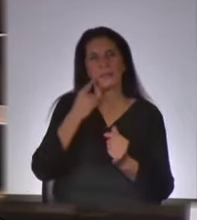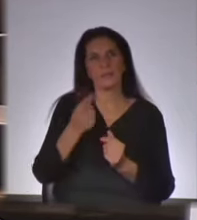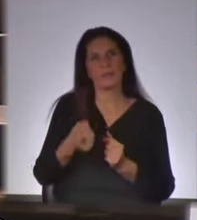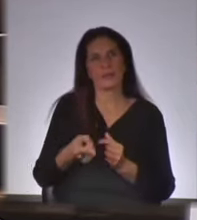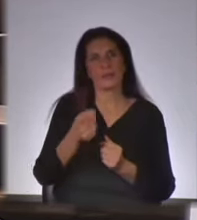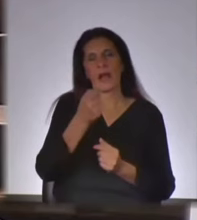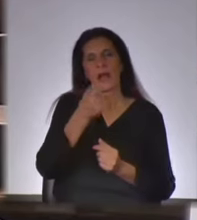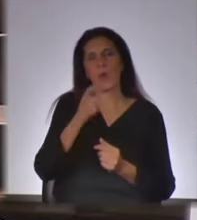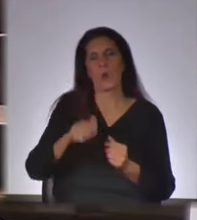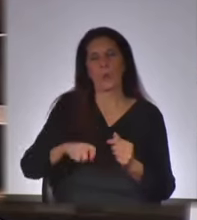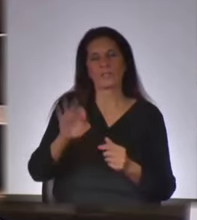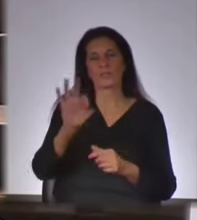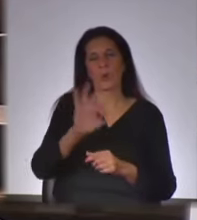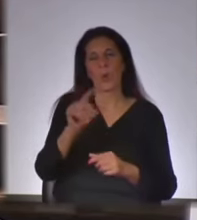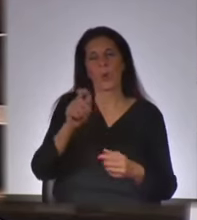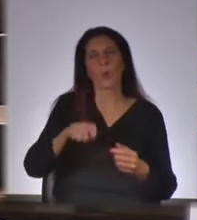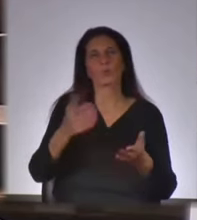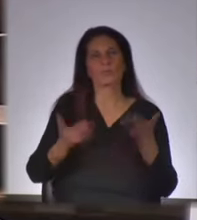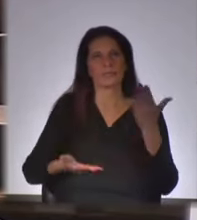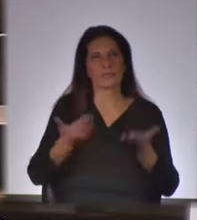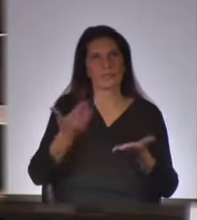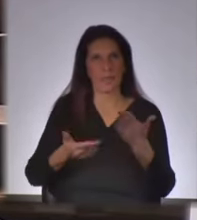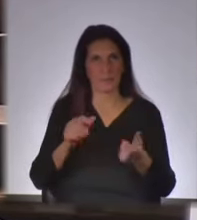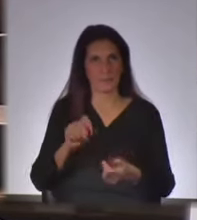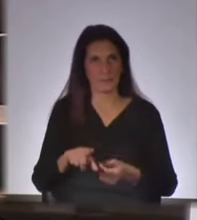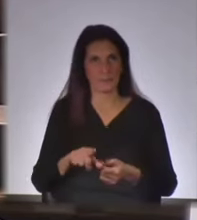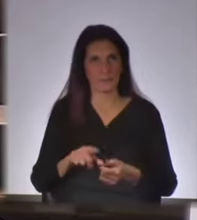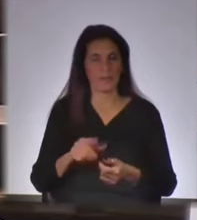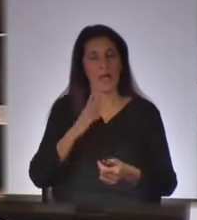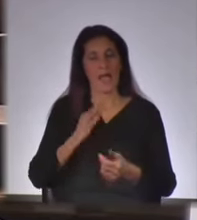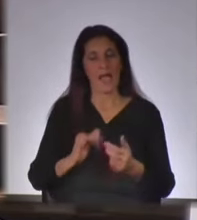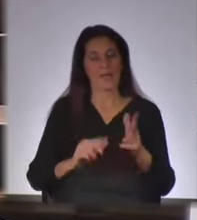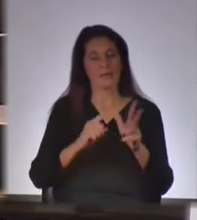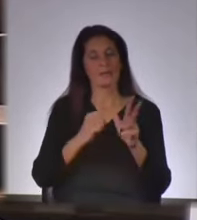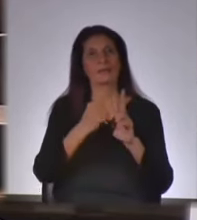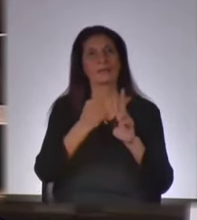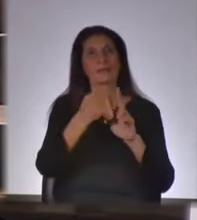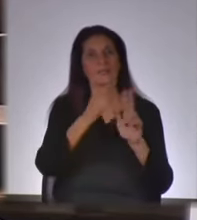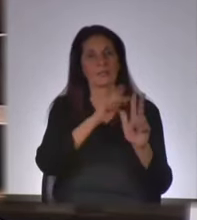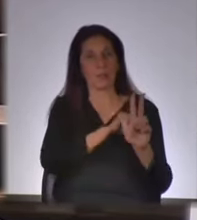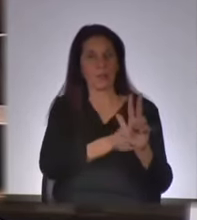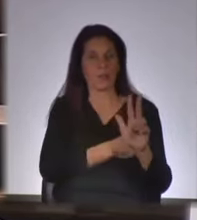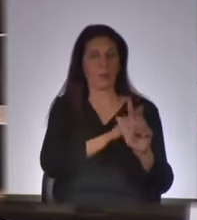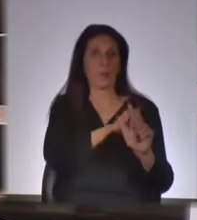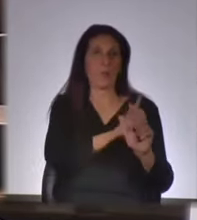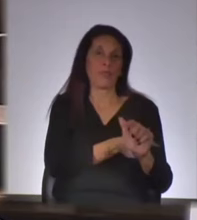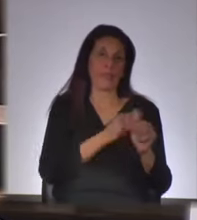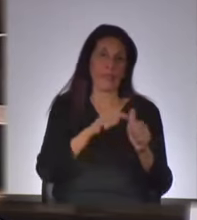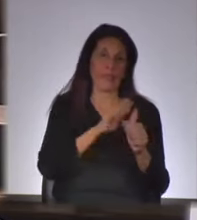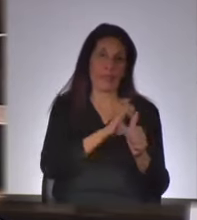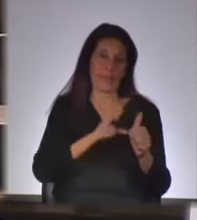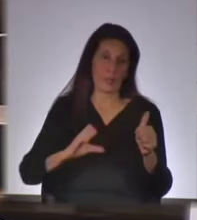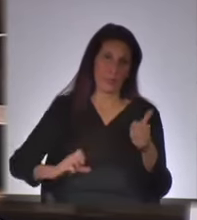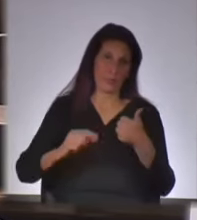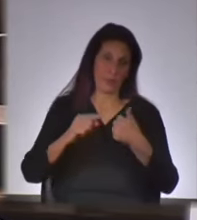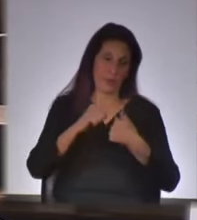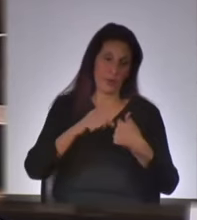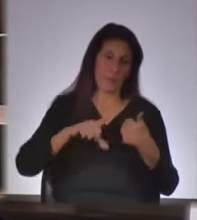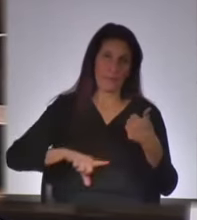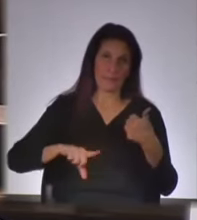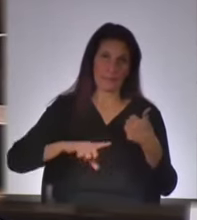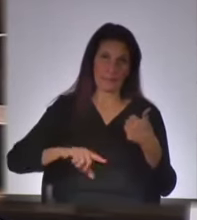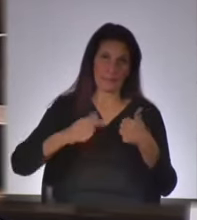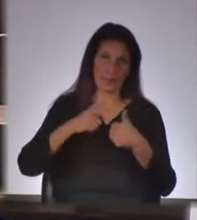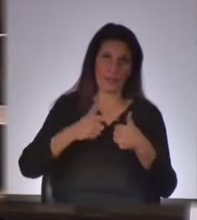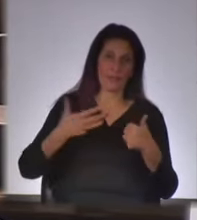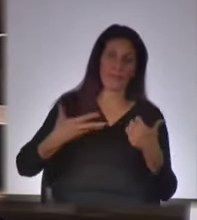o de la justicia tenemos tres poderes el poder ejecutivo a través del ministro de defensa ha